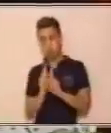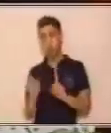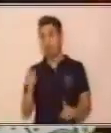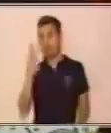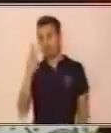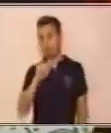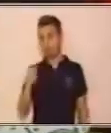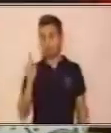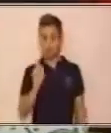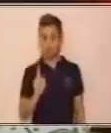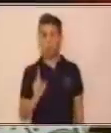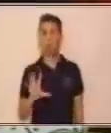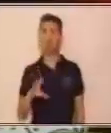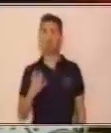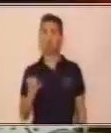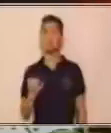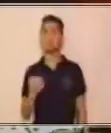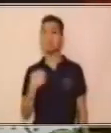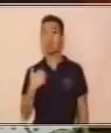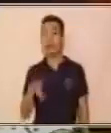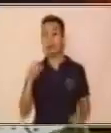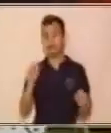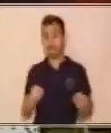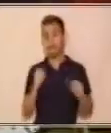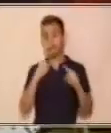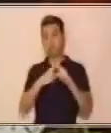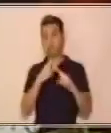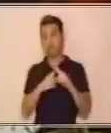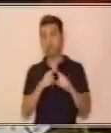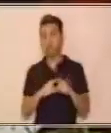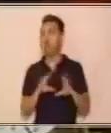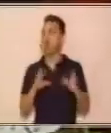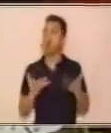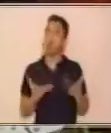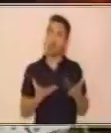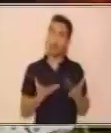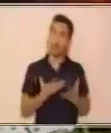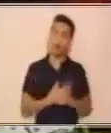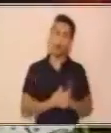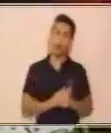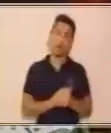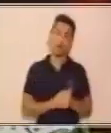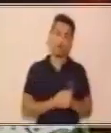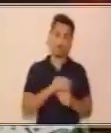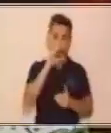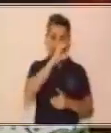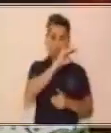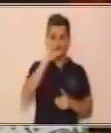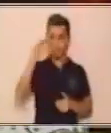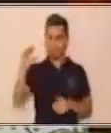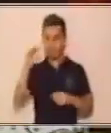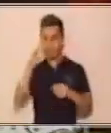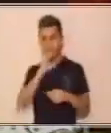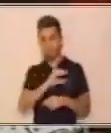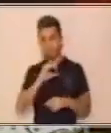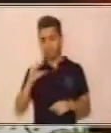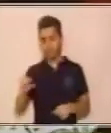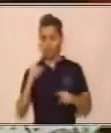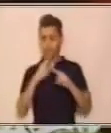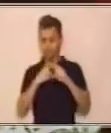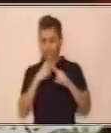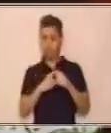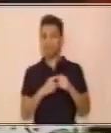1 y entonces ya puedo multiplicar. ¿Cómo multiplicamos? Numerador por numerador y denominador